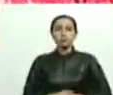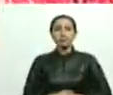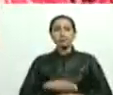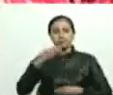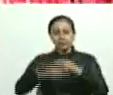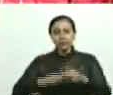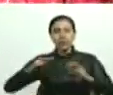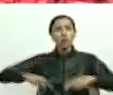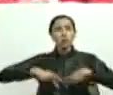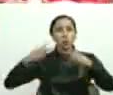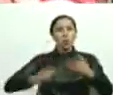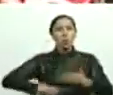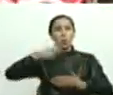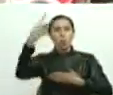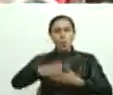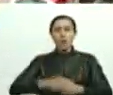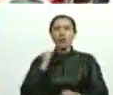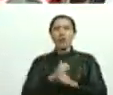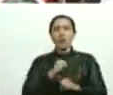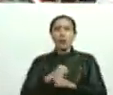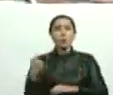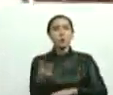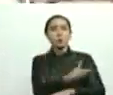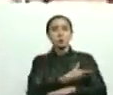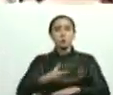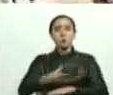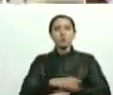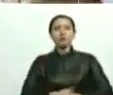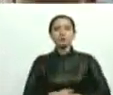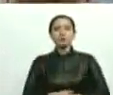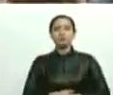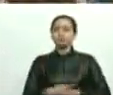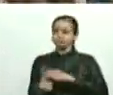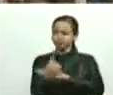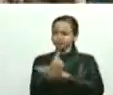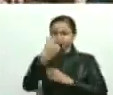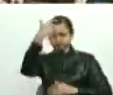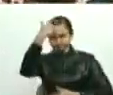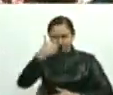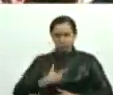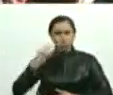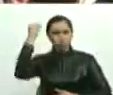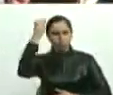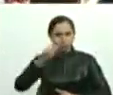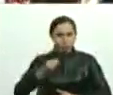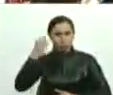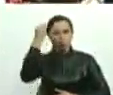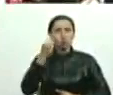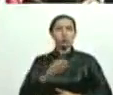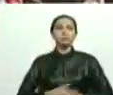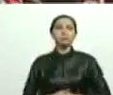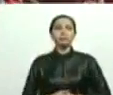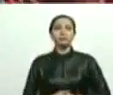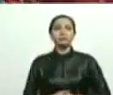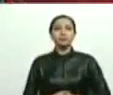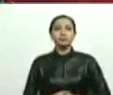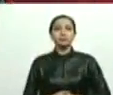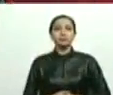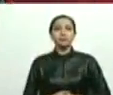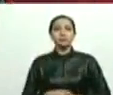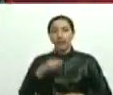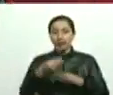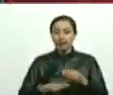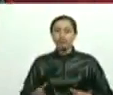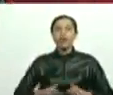los programas de acción de gobierno. Para eso es la autocrítica, la reflexión, la crítica. Para eso es la renovación